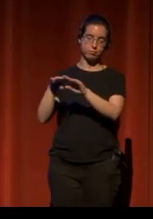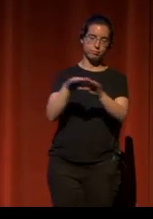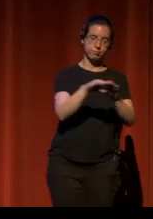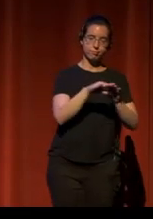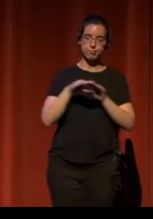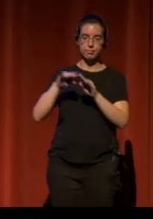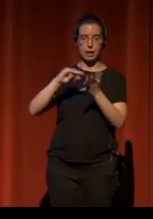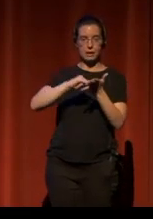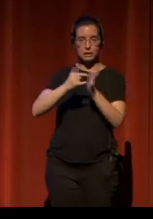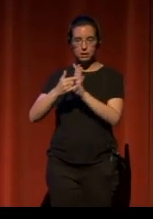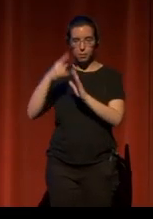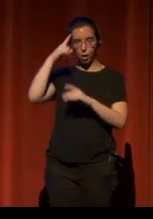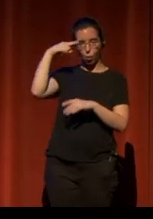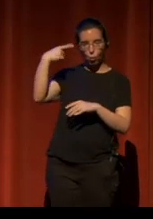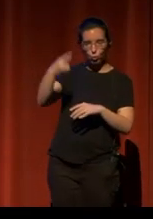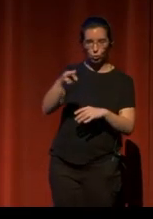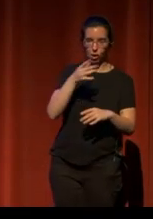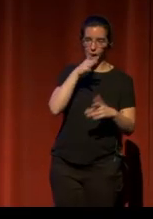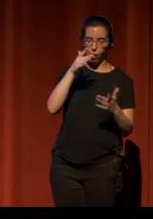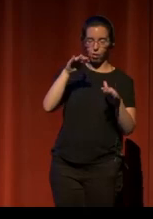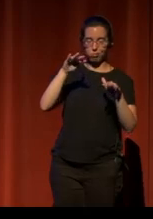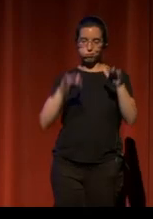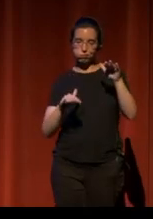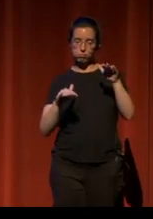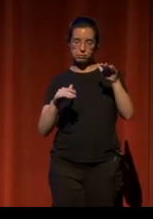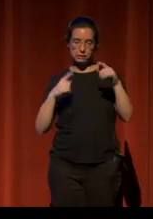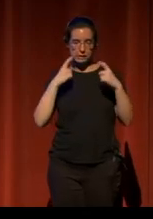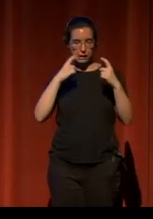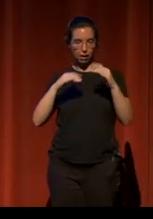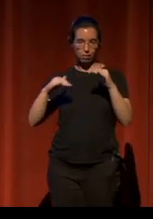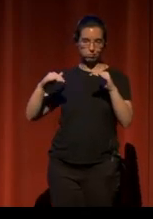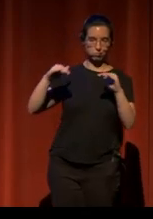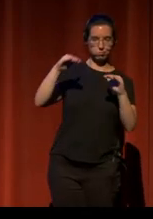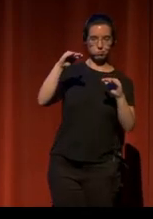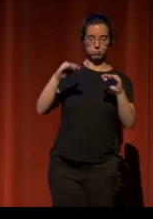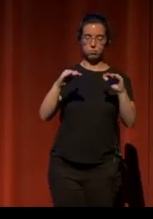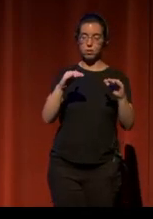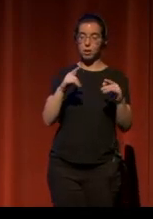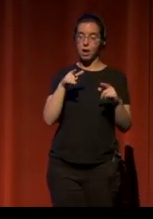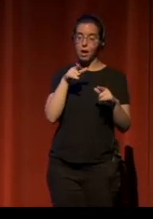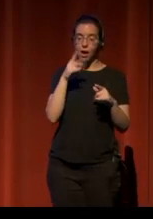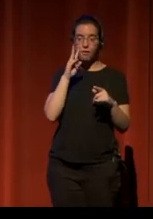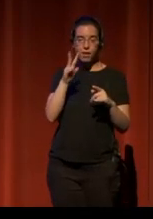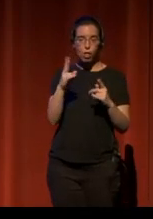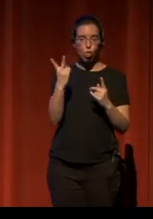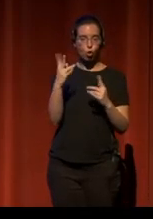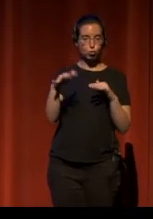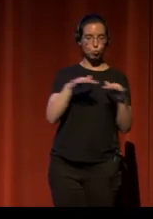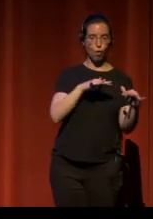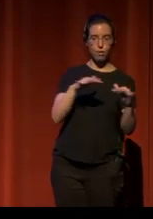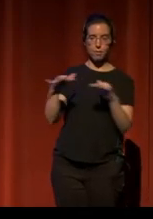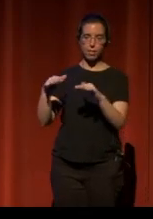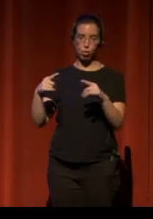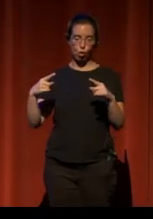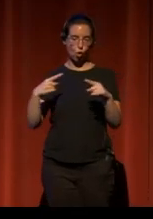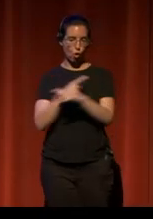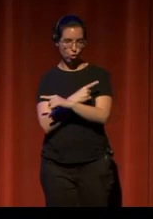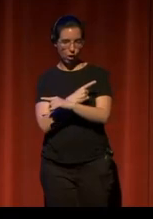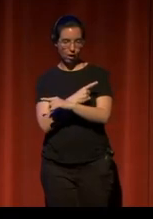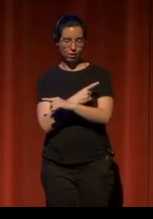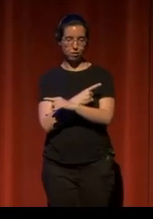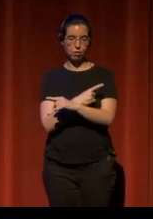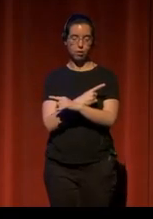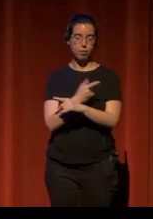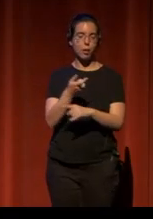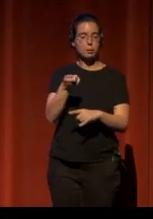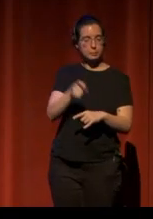estructural que padece la sociedad no y por lo tanto Aquí vemos dos movimientos que son e contrarios pero que son muy complementarios al mismo tiempo